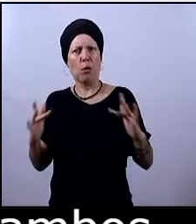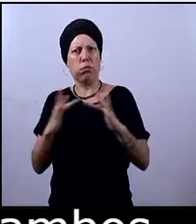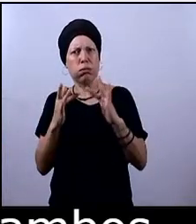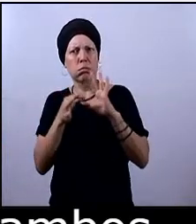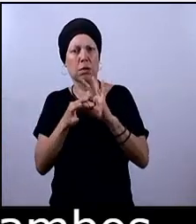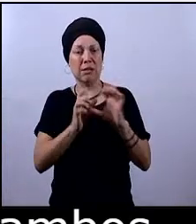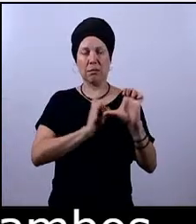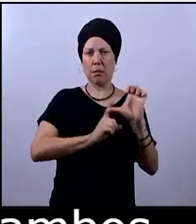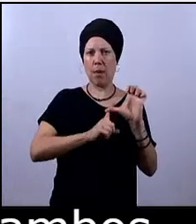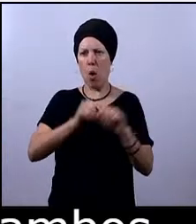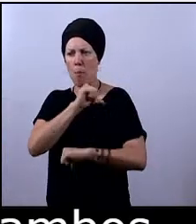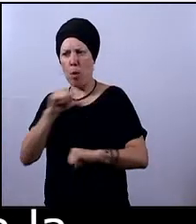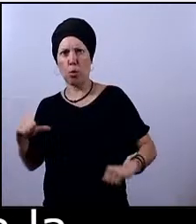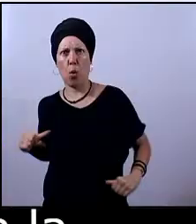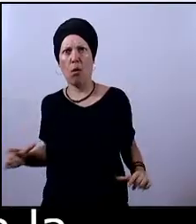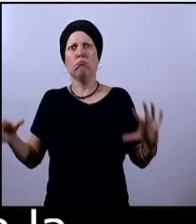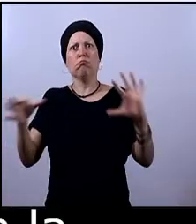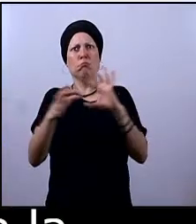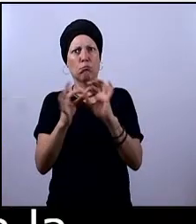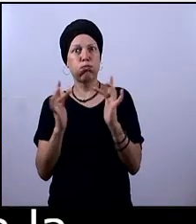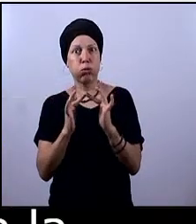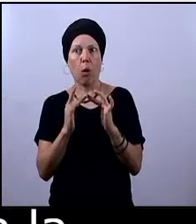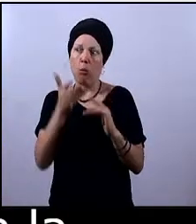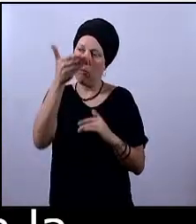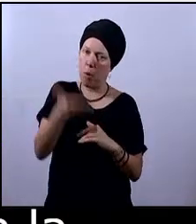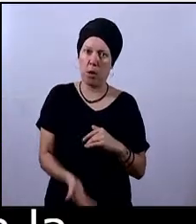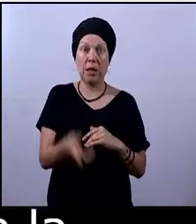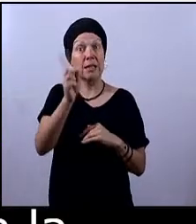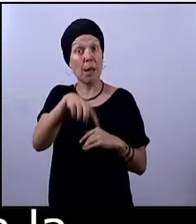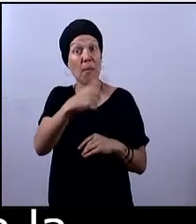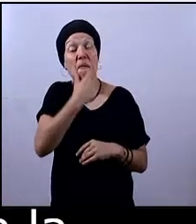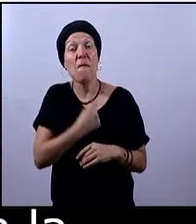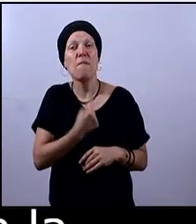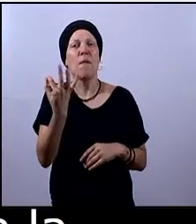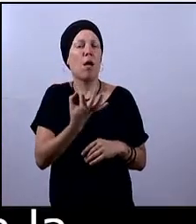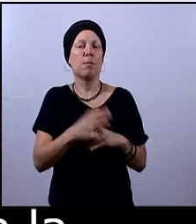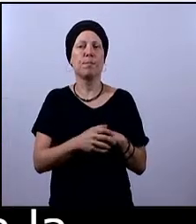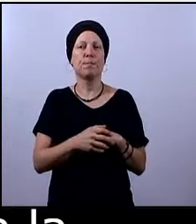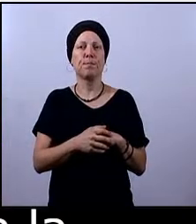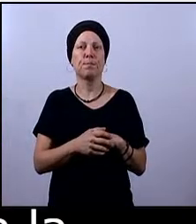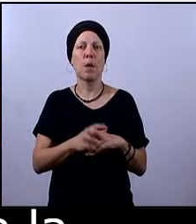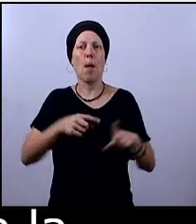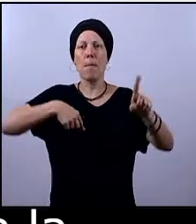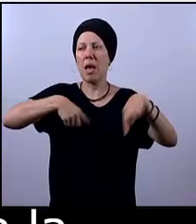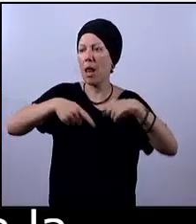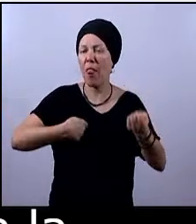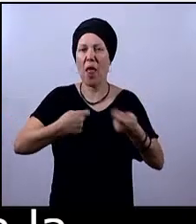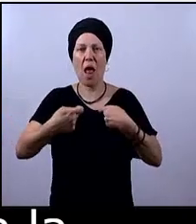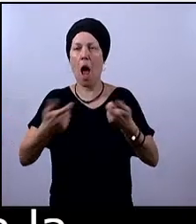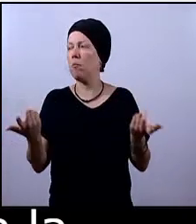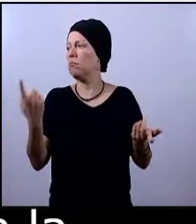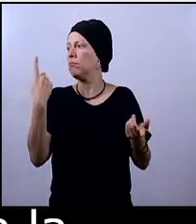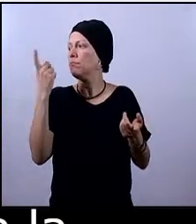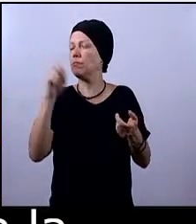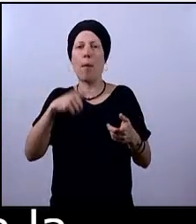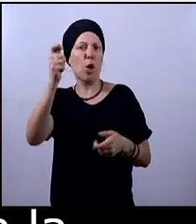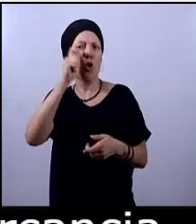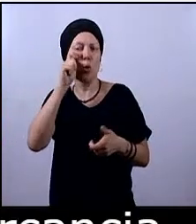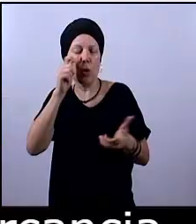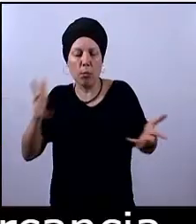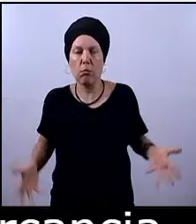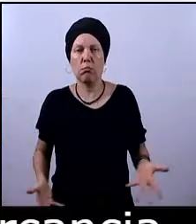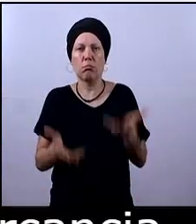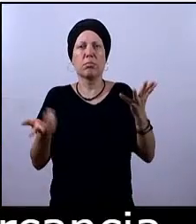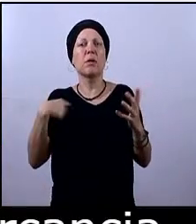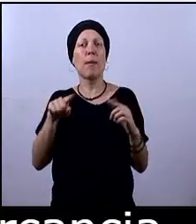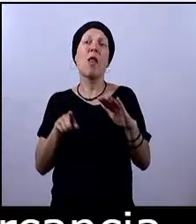entre Extremadura y Portugal, también sin duda va a facilitar el tránsito de mercancías, va a impulsar el turismo y el